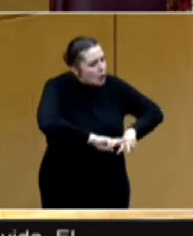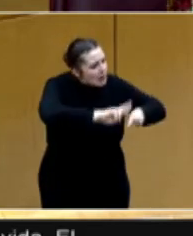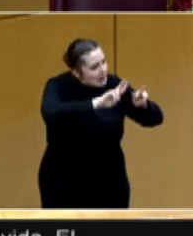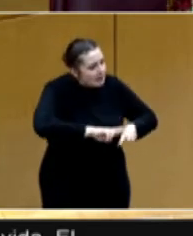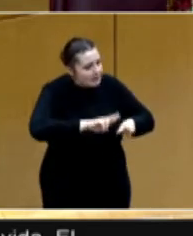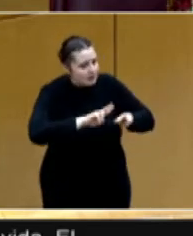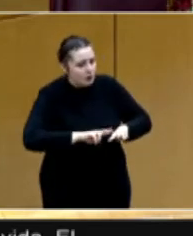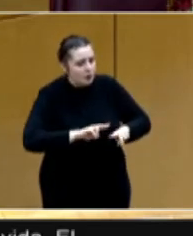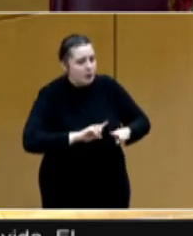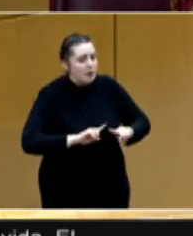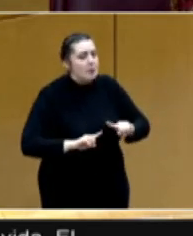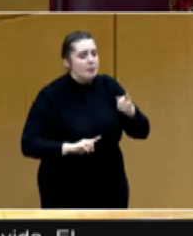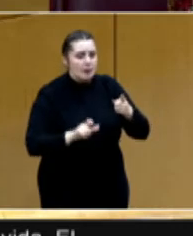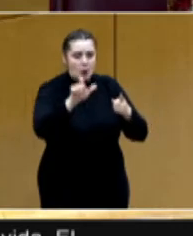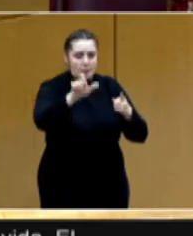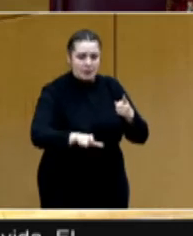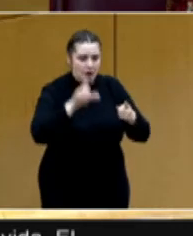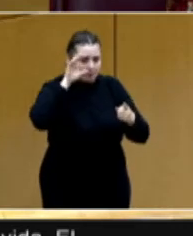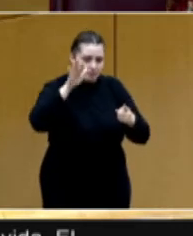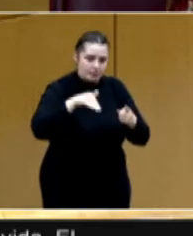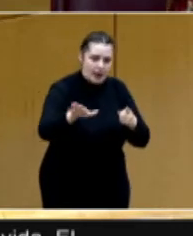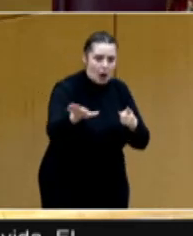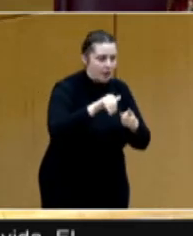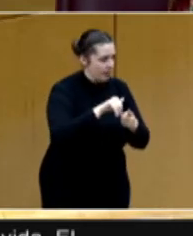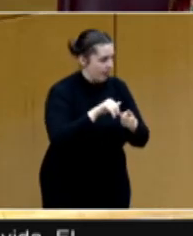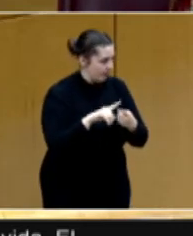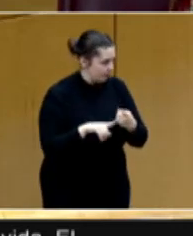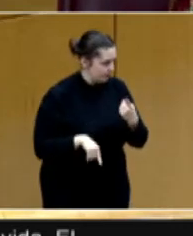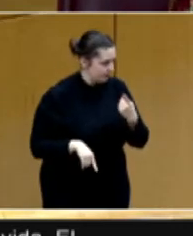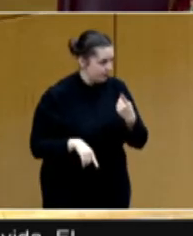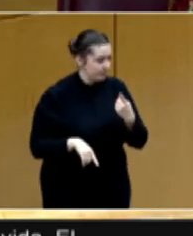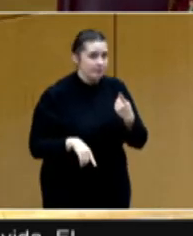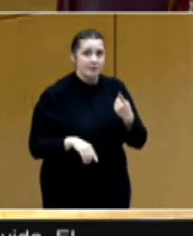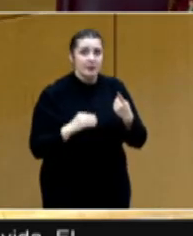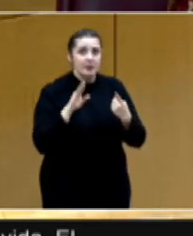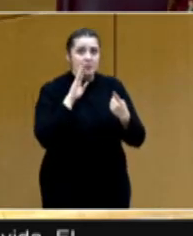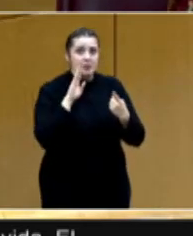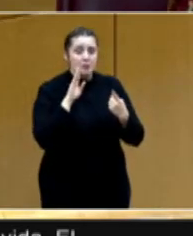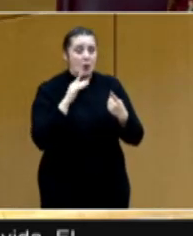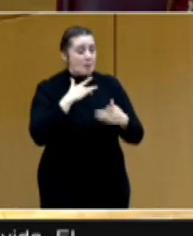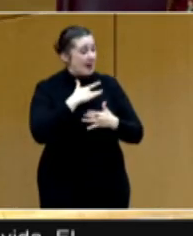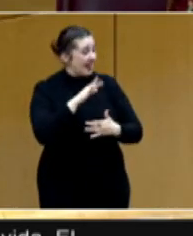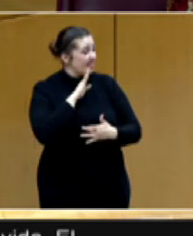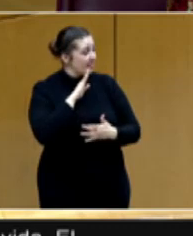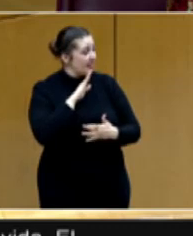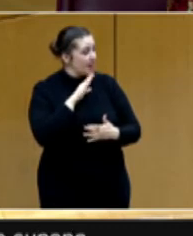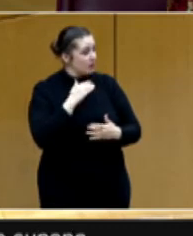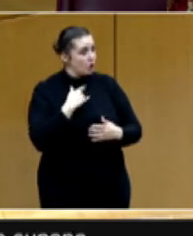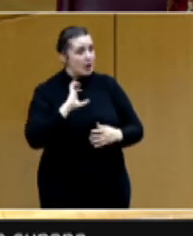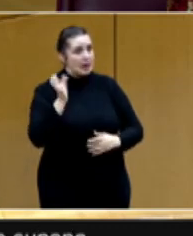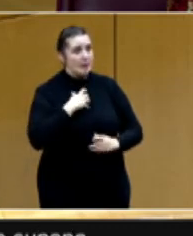de entrada la audiencia a la persona a María lo dijo cuando la incapacitaron no le escucharon